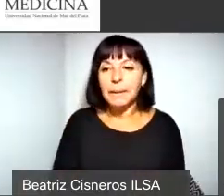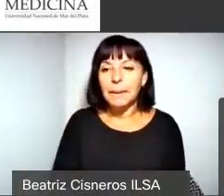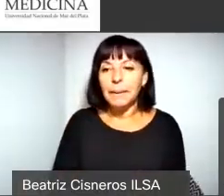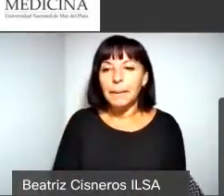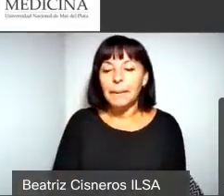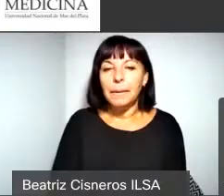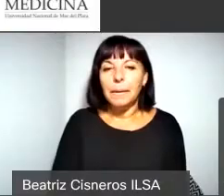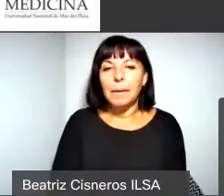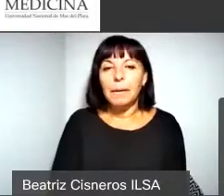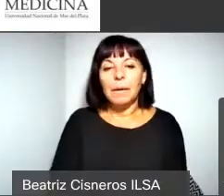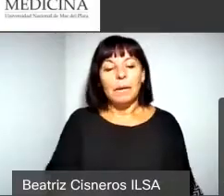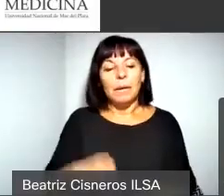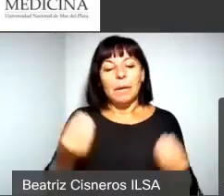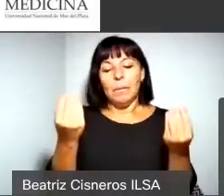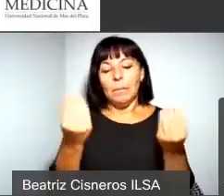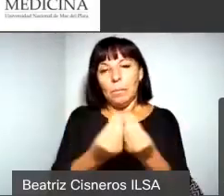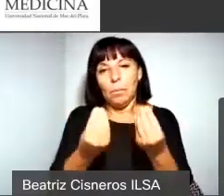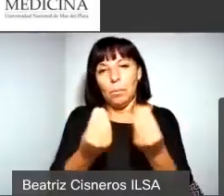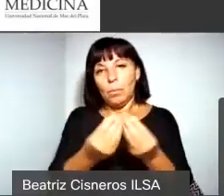Mucho contenido,